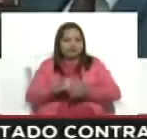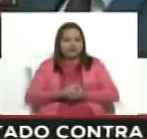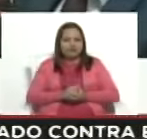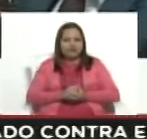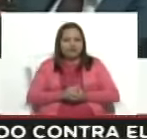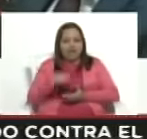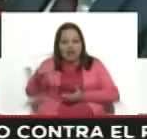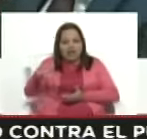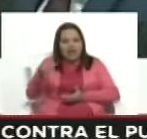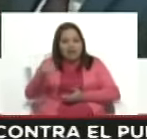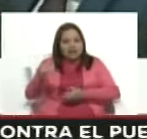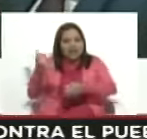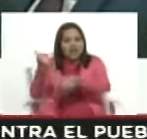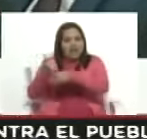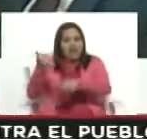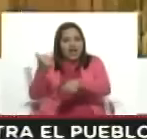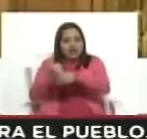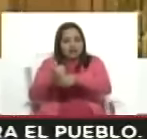trabajando.